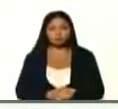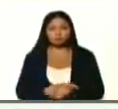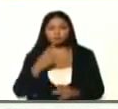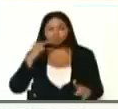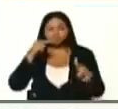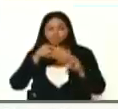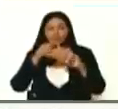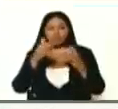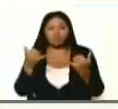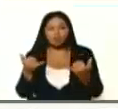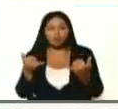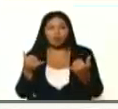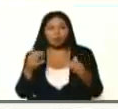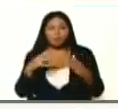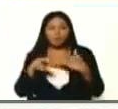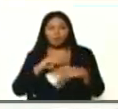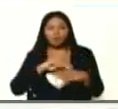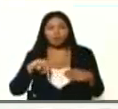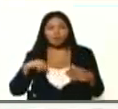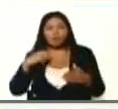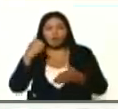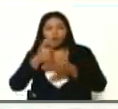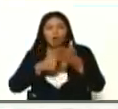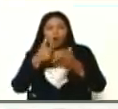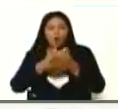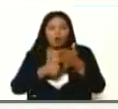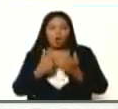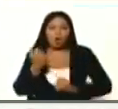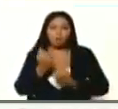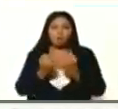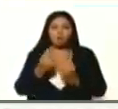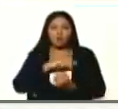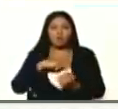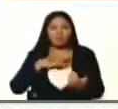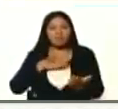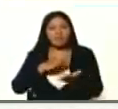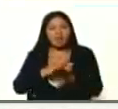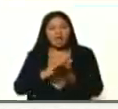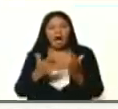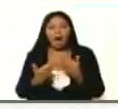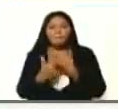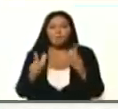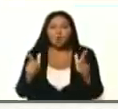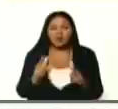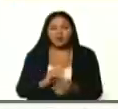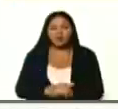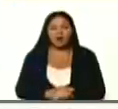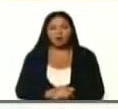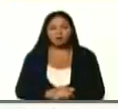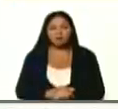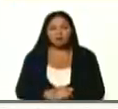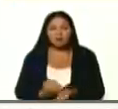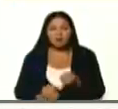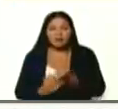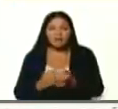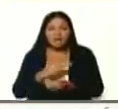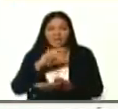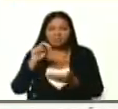pro de nuestra lucha en favor de la tranquilidad pública, de la estabilidad nacional, vamos